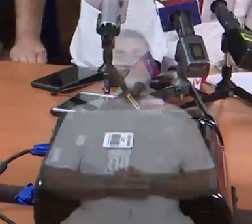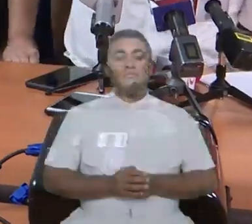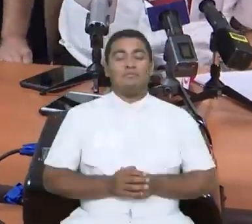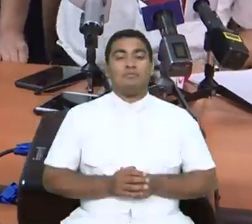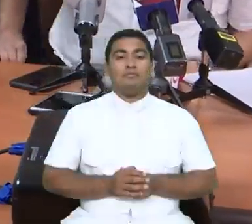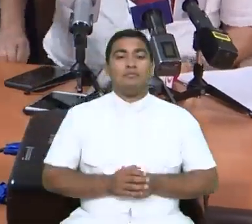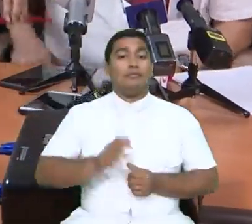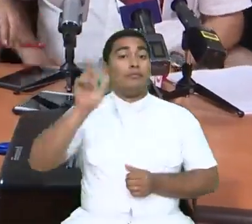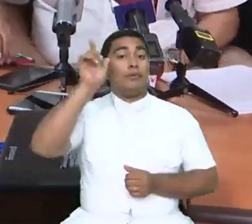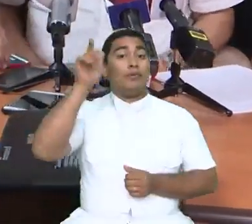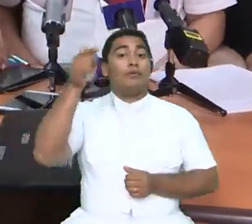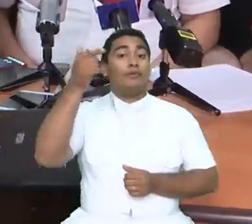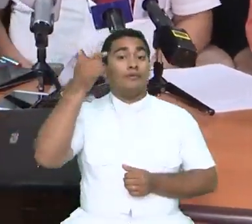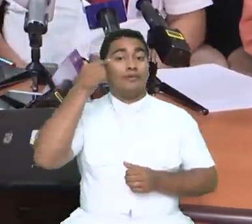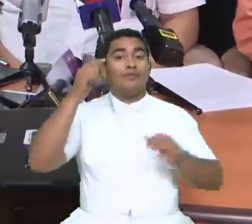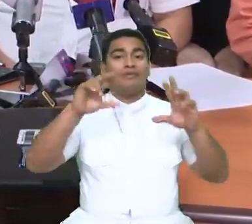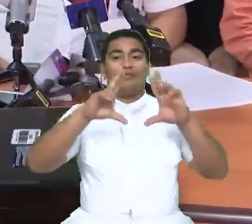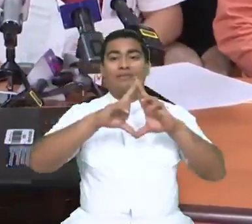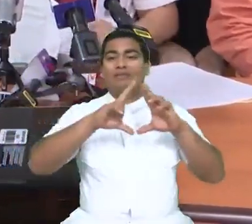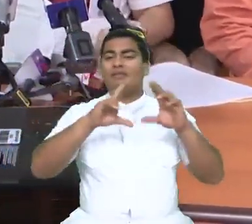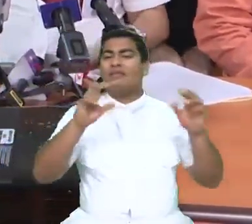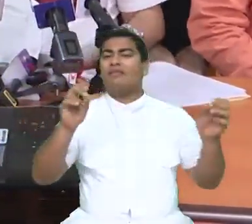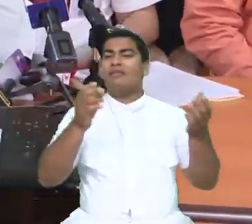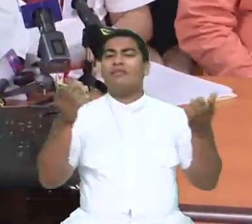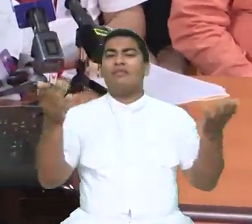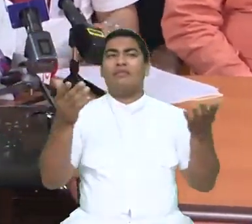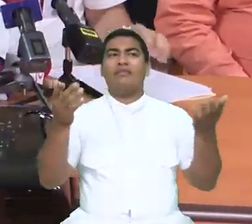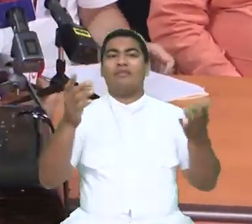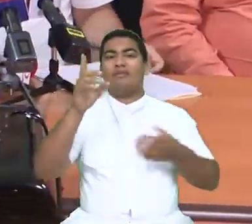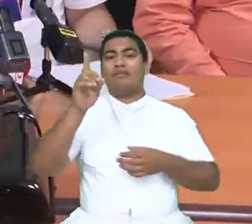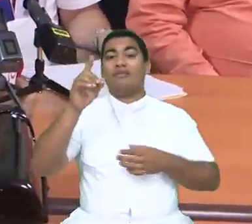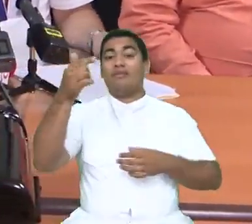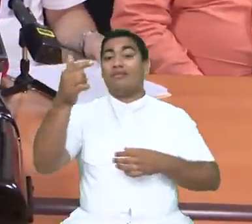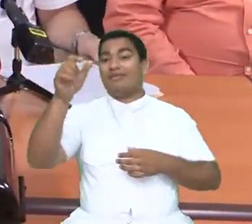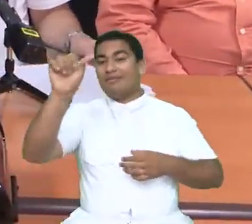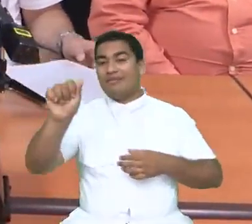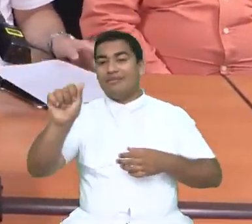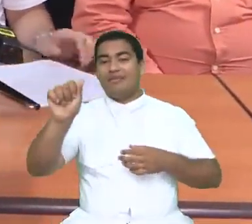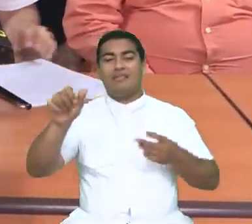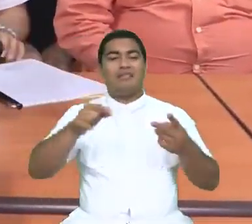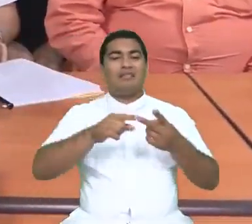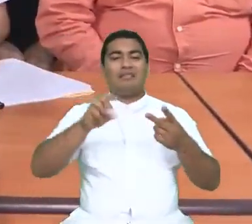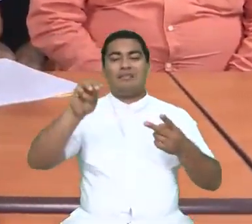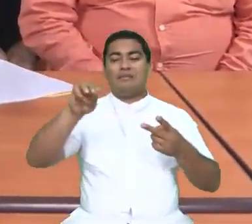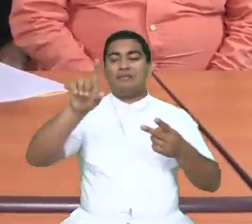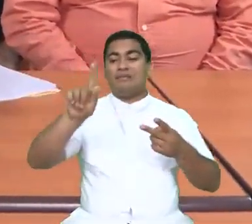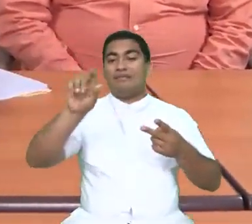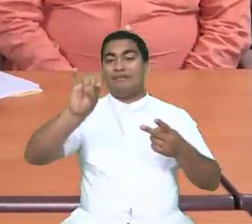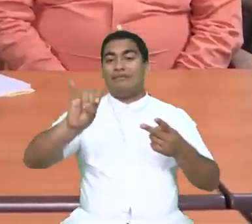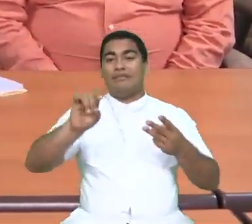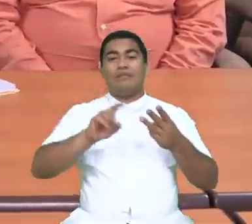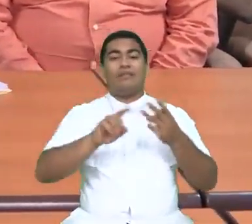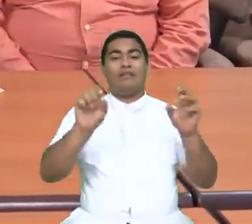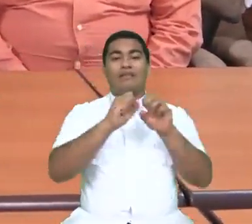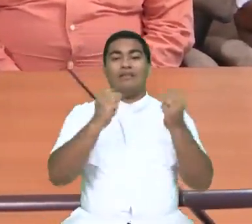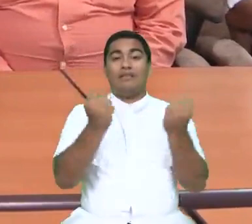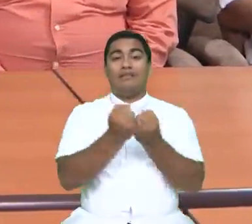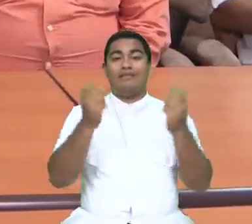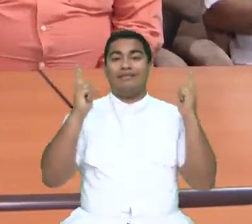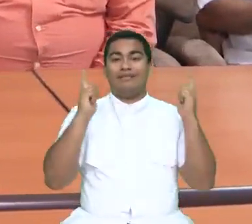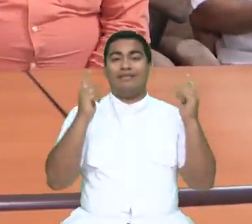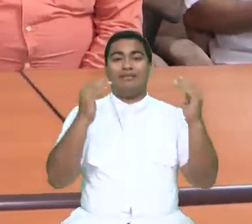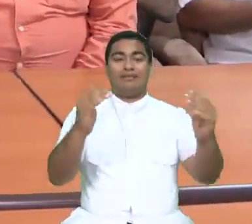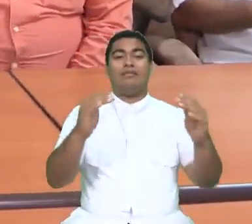El gobierno de Nicaragua, a través de la DGA-MTI junto a la Asociación de Transportistas de Nicaragua, anunciaron la eliminación del cobro